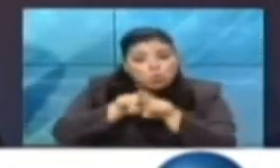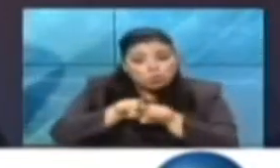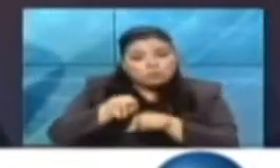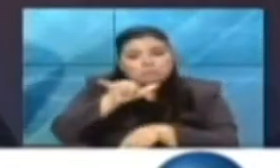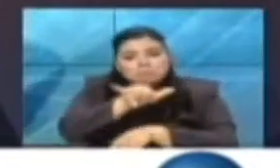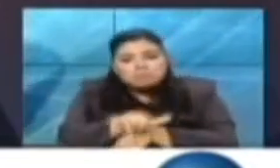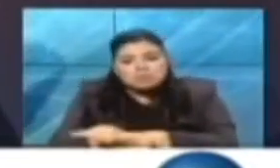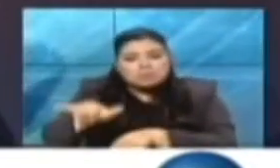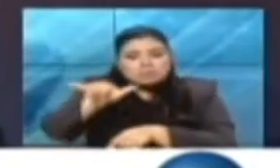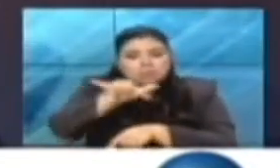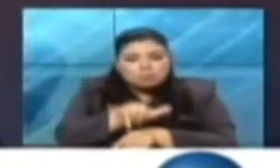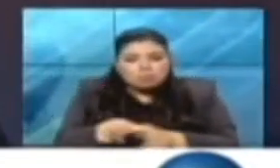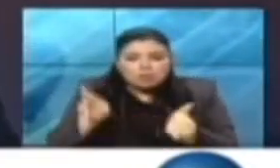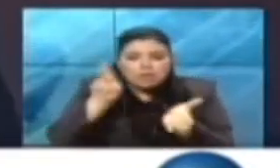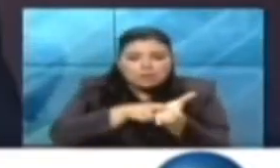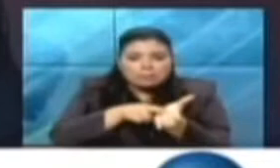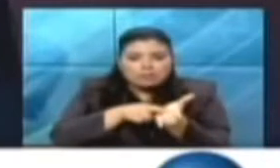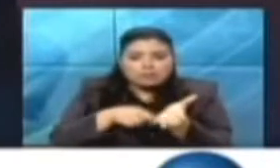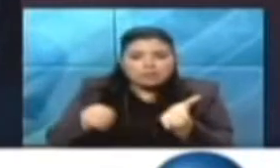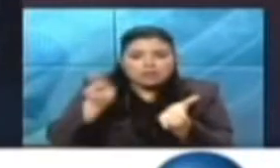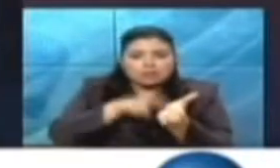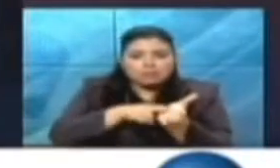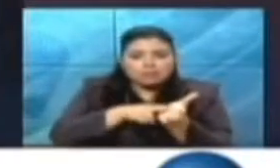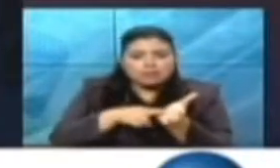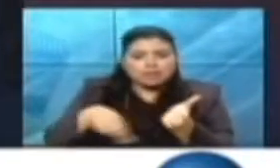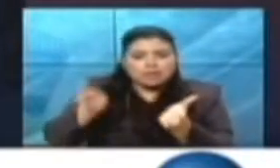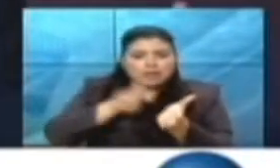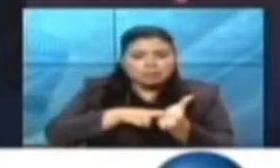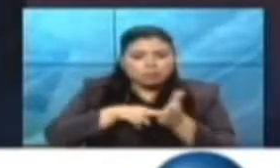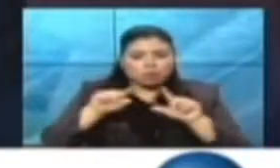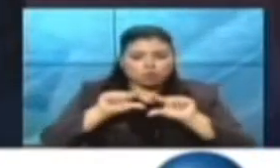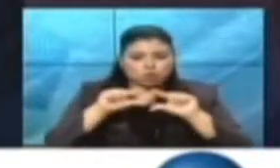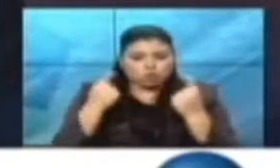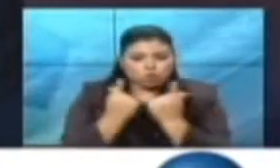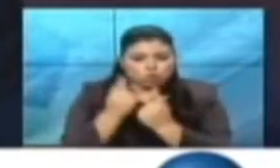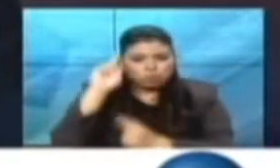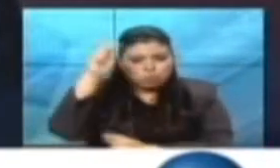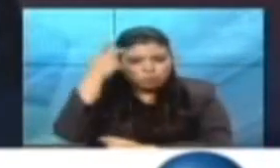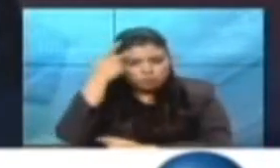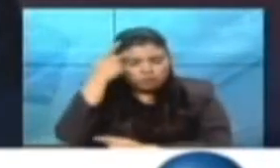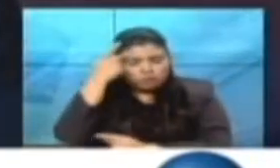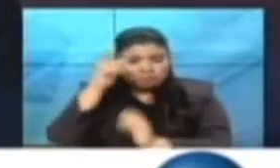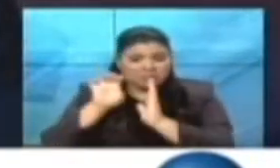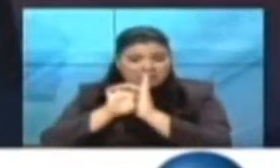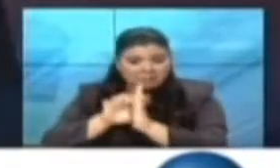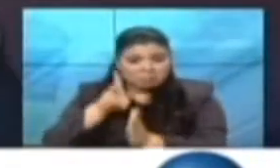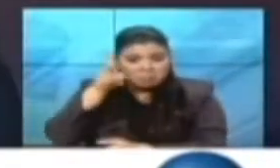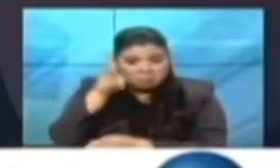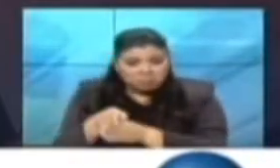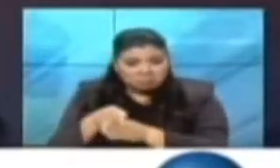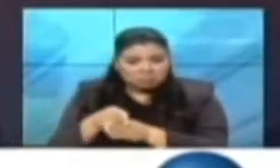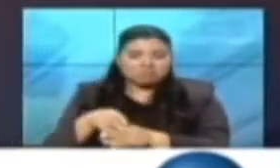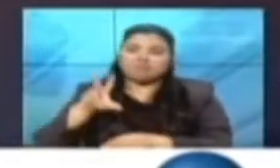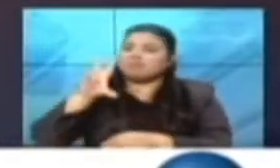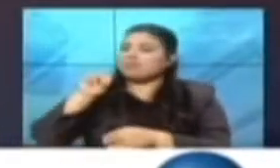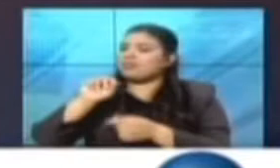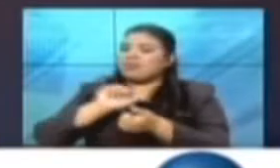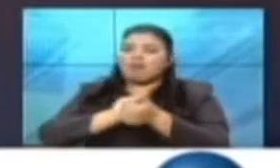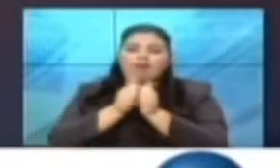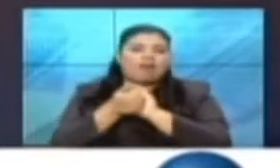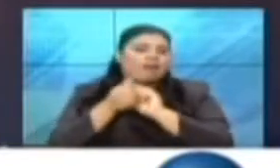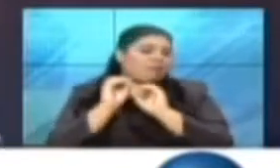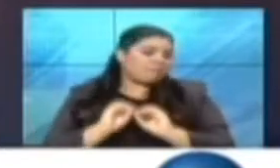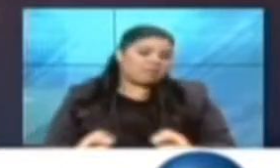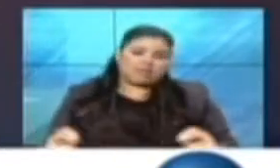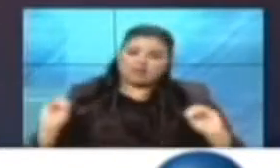y los candidatos no cabe duda no van a cambiar nada o cambiarán todo